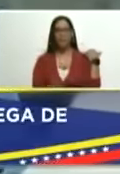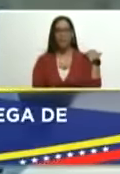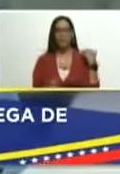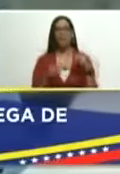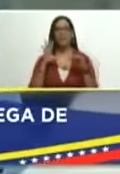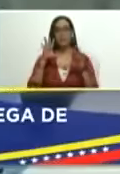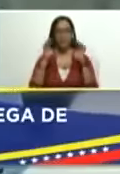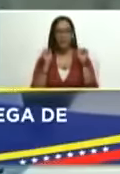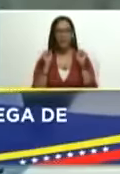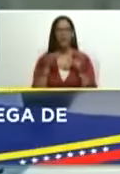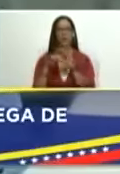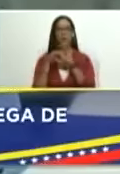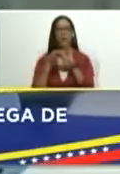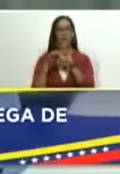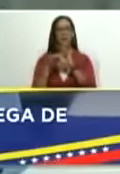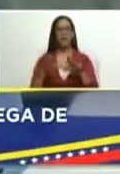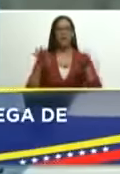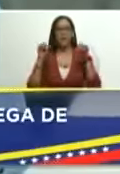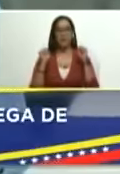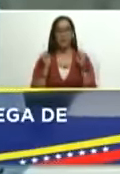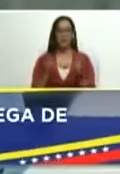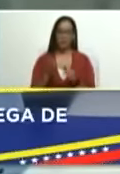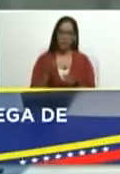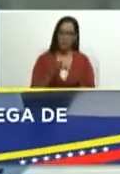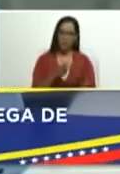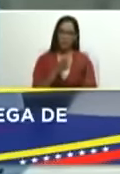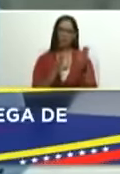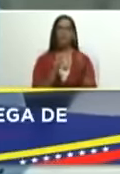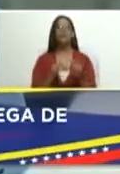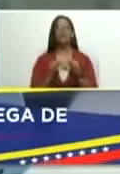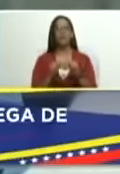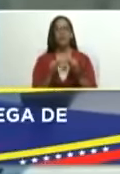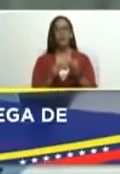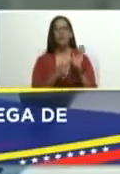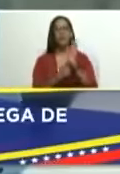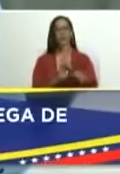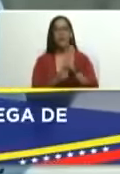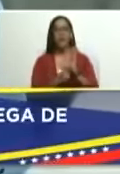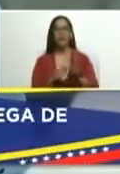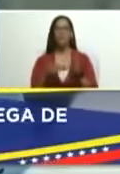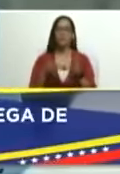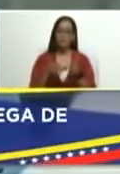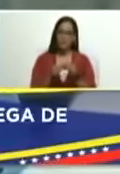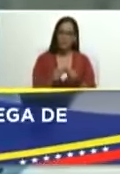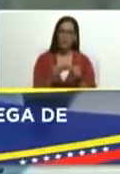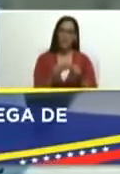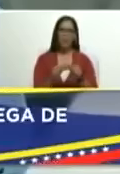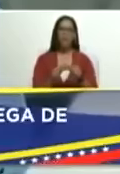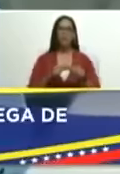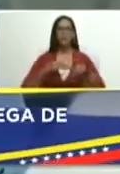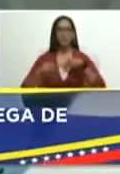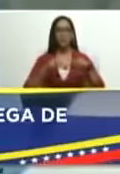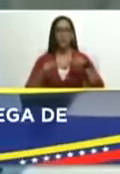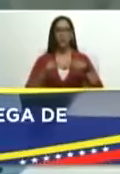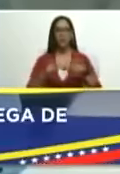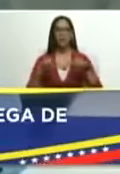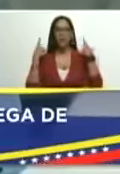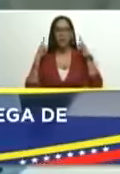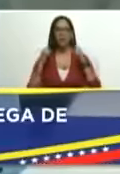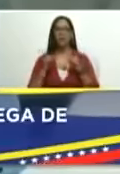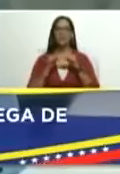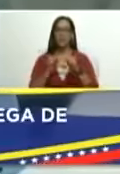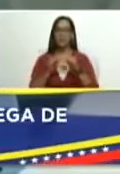unidad, entendemos la disciplina, seguimos su ejemplo, seguimos sus instrucciones, y aquí en La Guaira sigo pues las instrucciones de mi